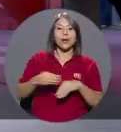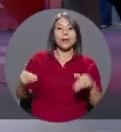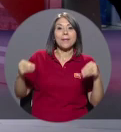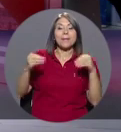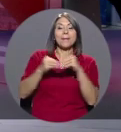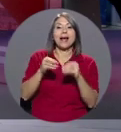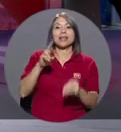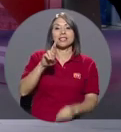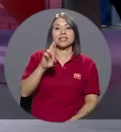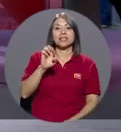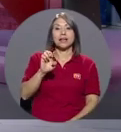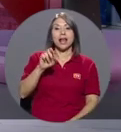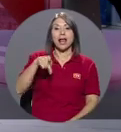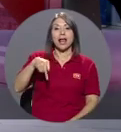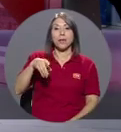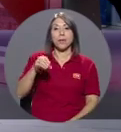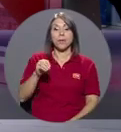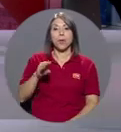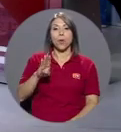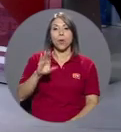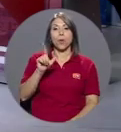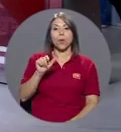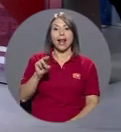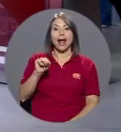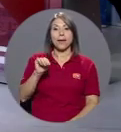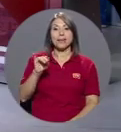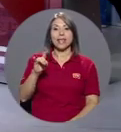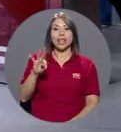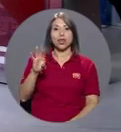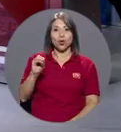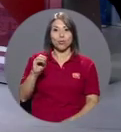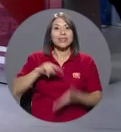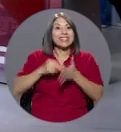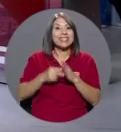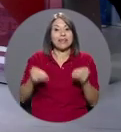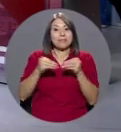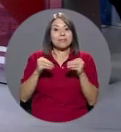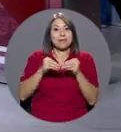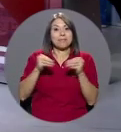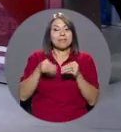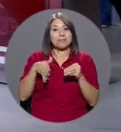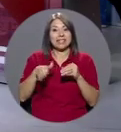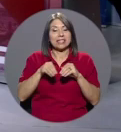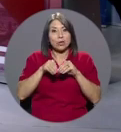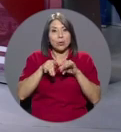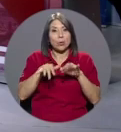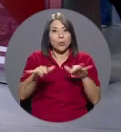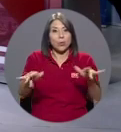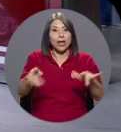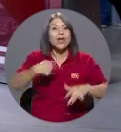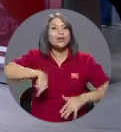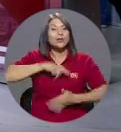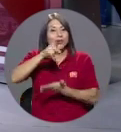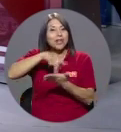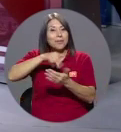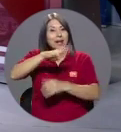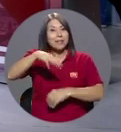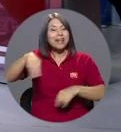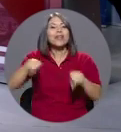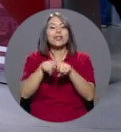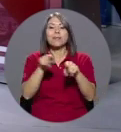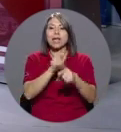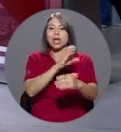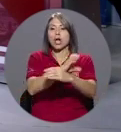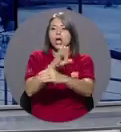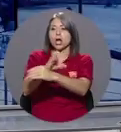repoblamiento. Nosotros en el Parque Marino también tenemos un objetivo de conservación y educación